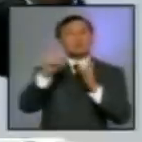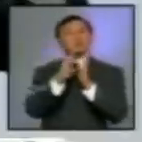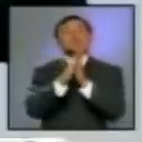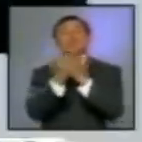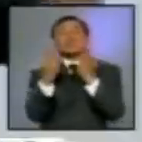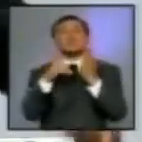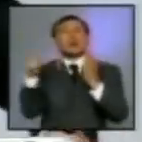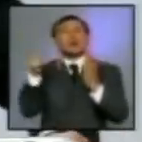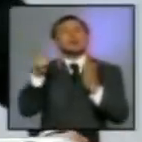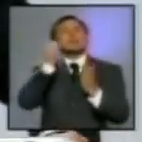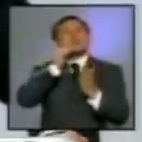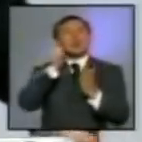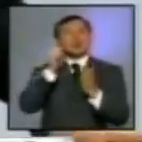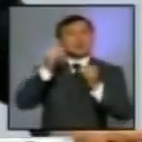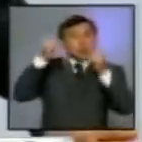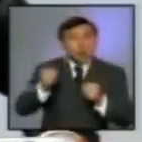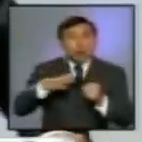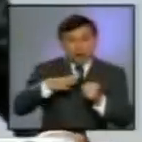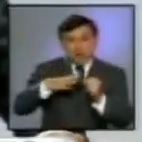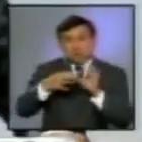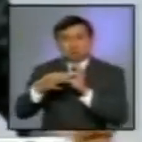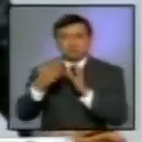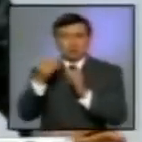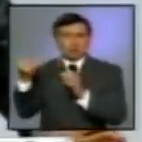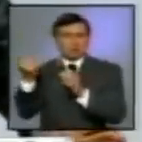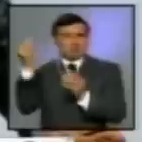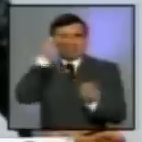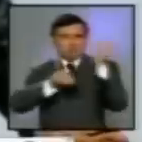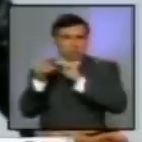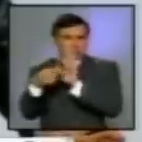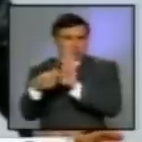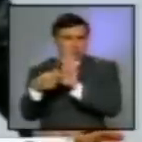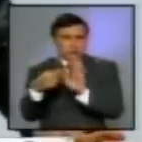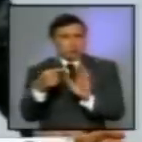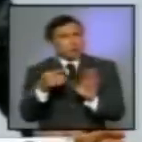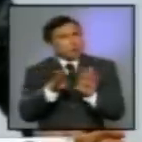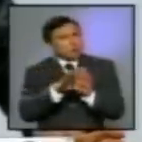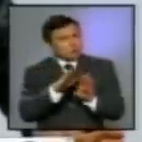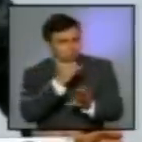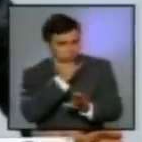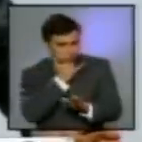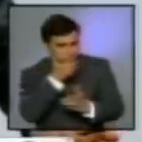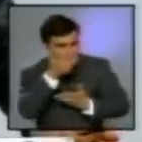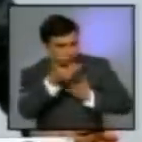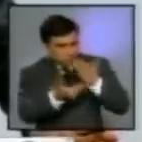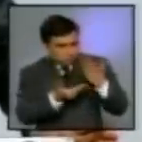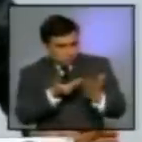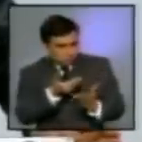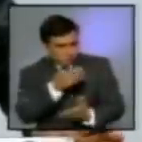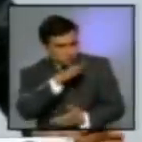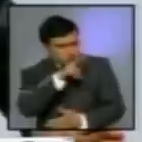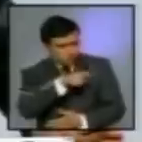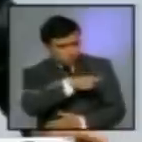ningún sustento alguna vez señalara. Y cómo, perdón que se lo diga, ¿cómo refiere usted a hablar